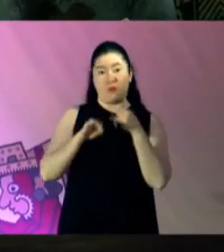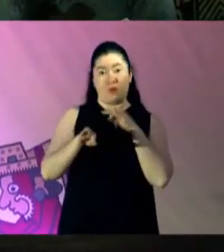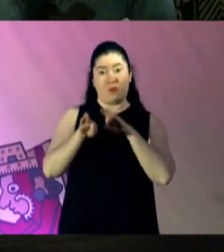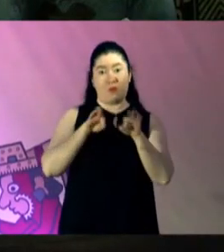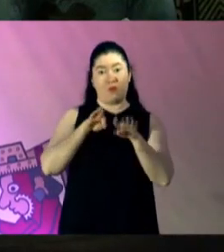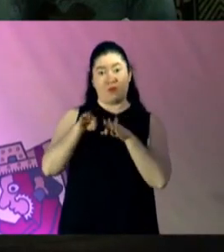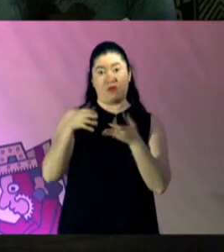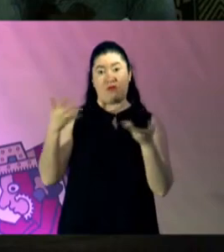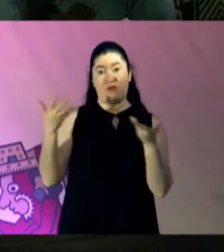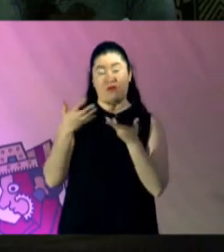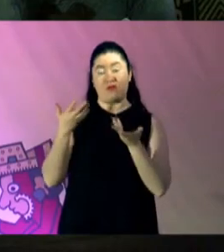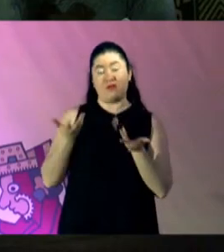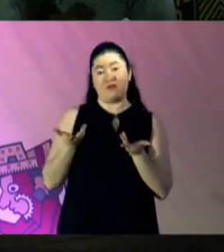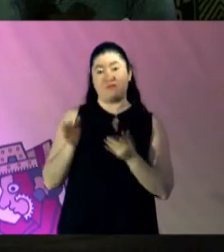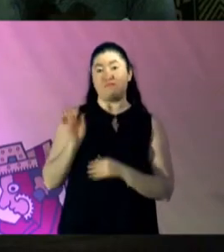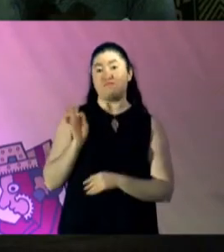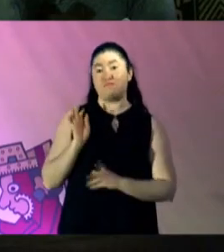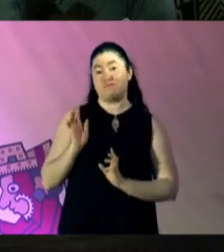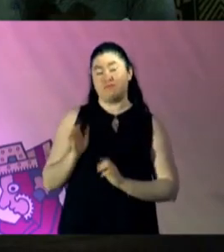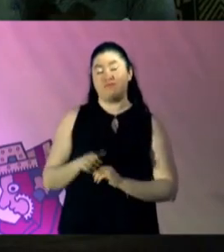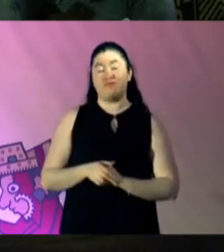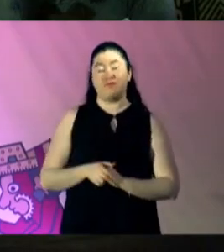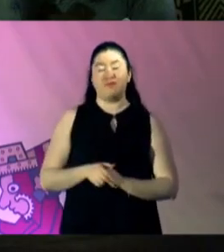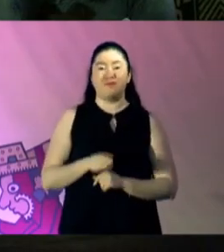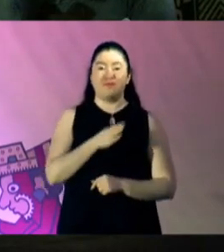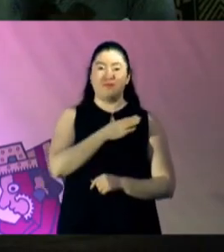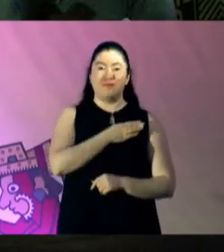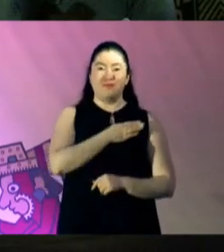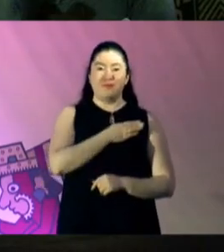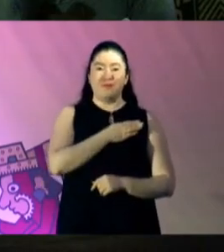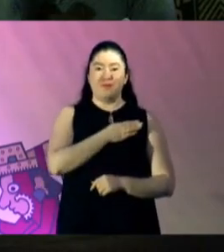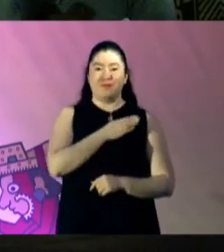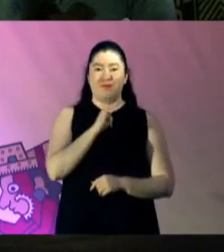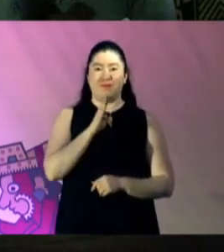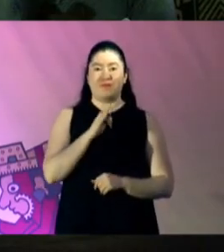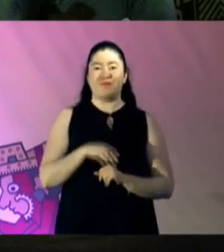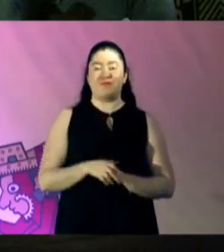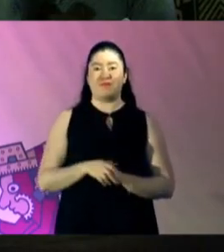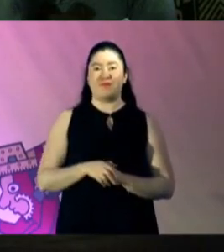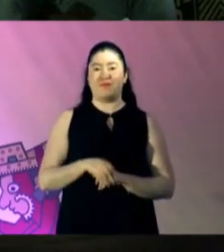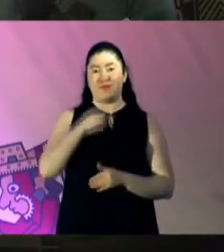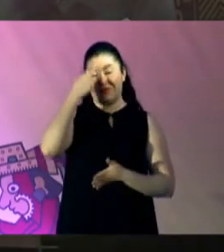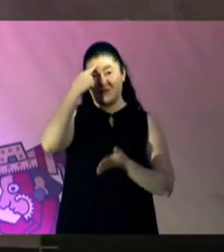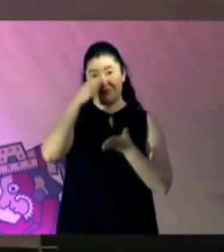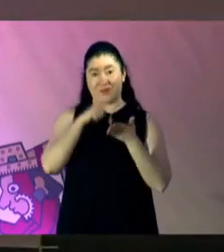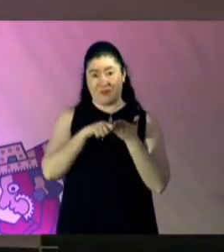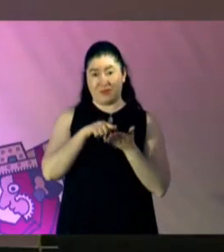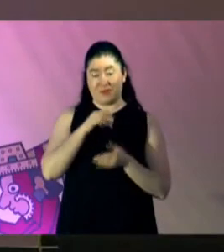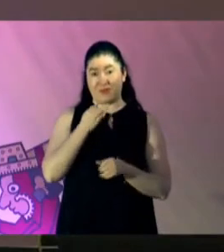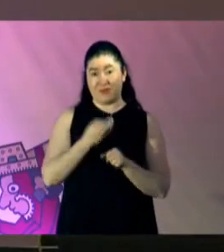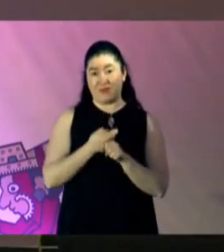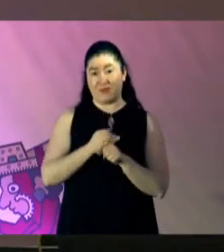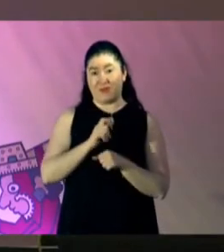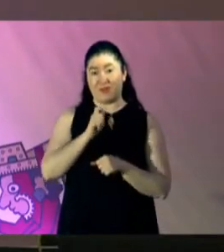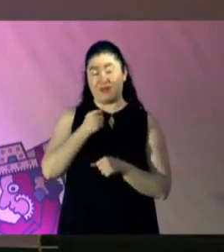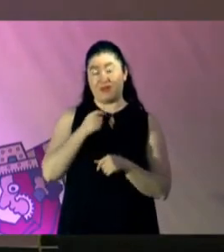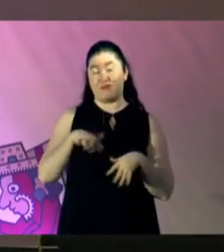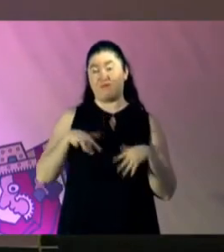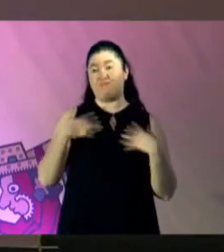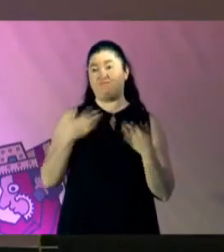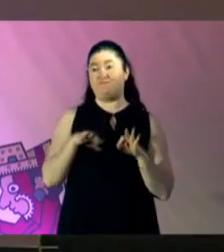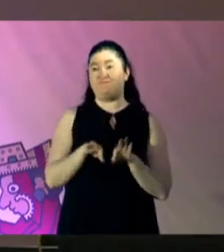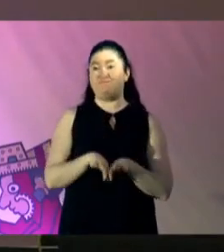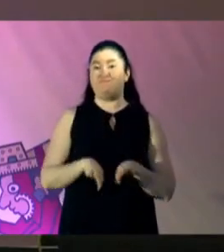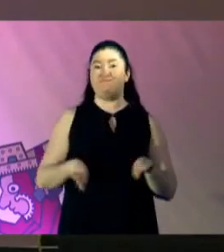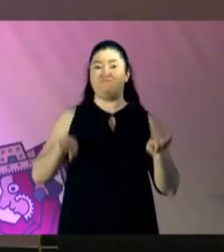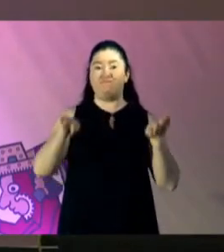hacer y bueno pues creo que esto ya de por sí es un plus que tiene